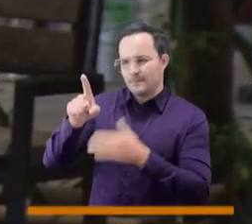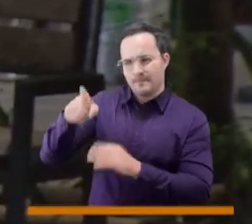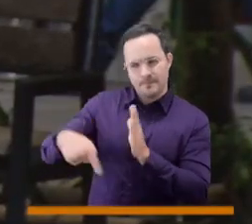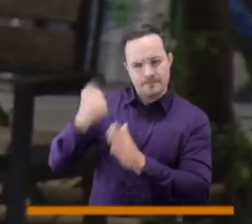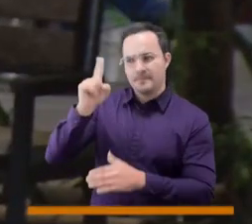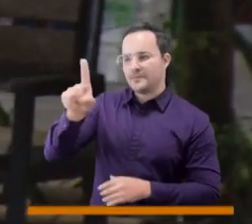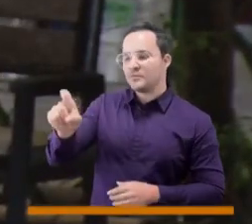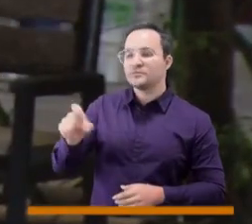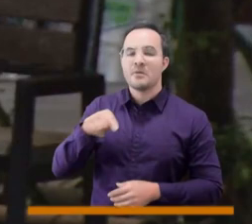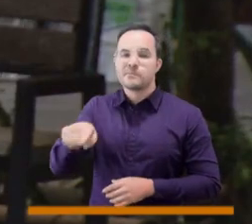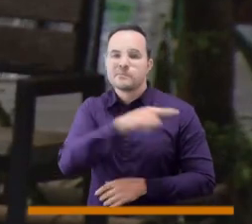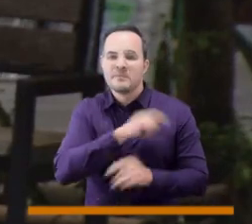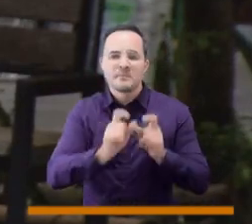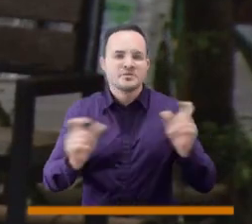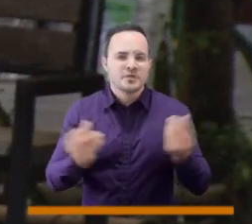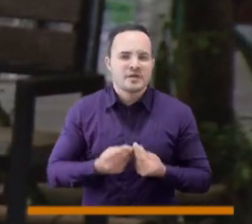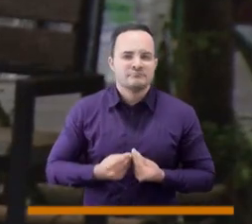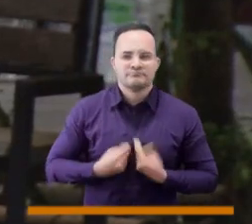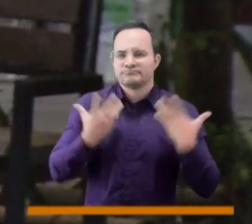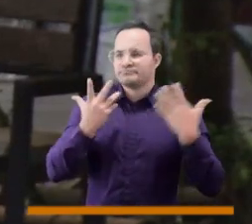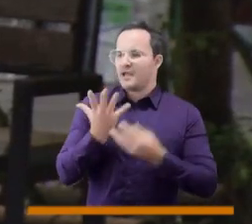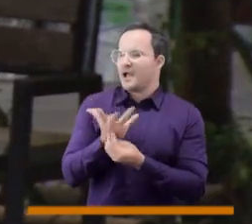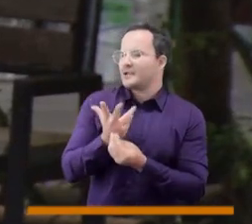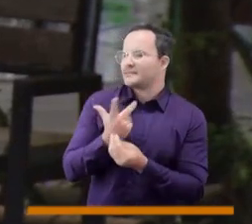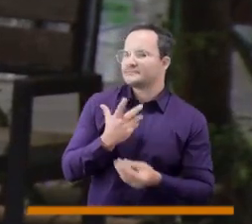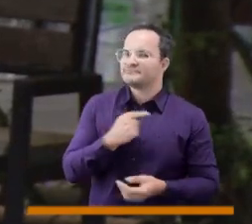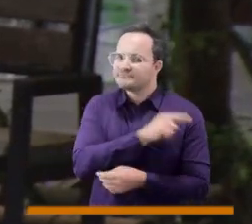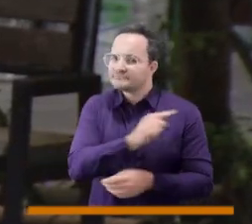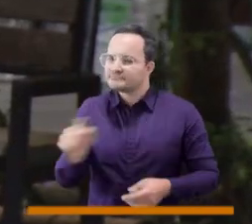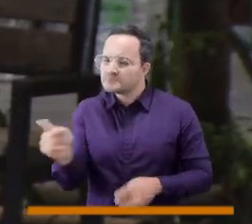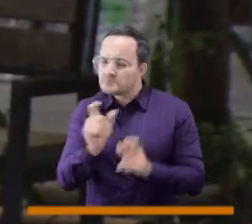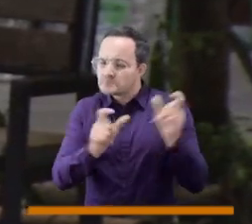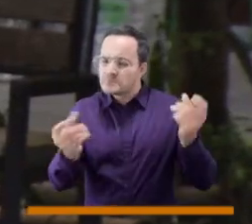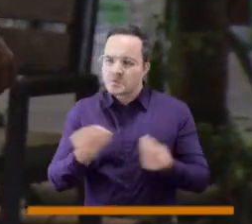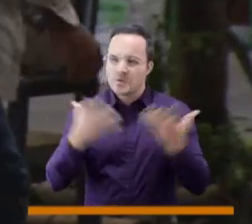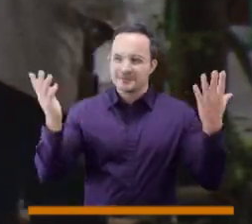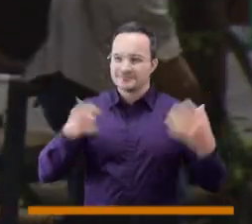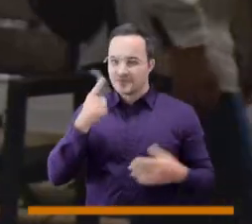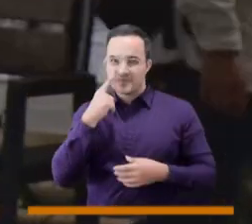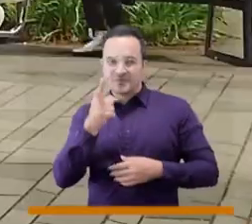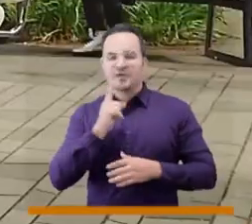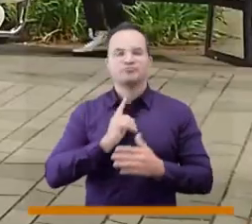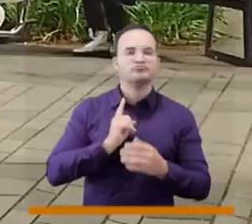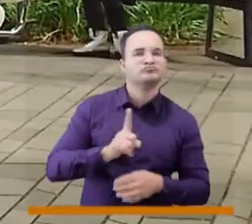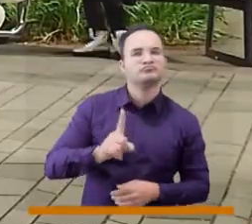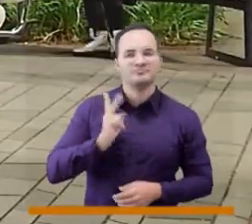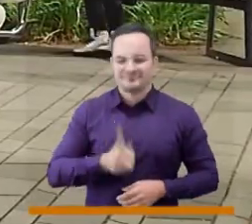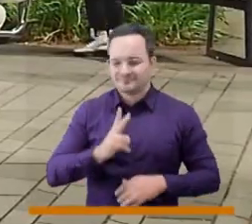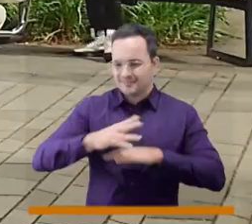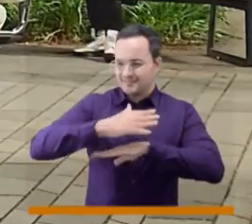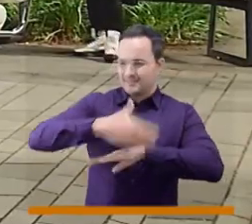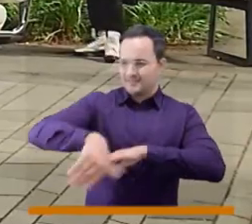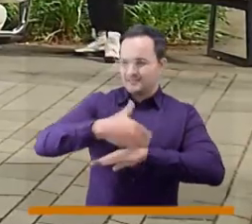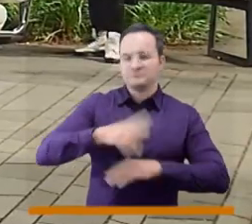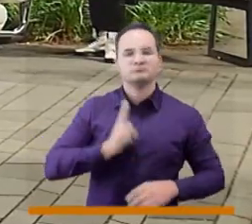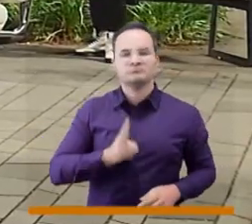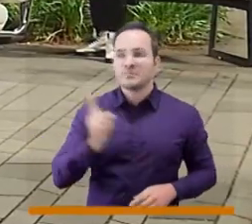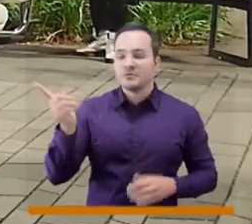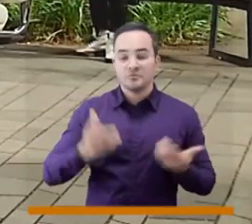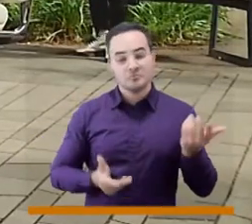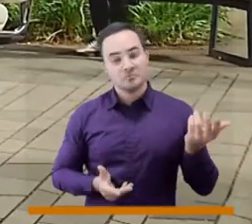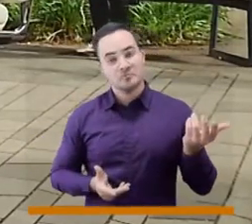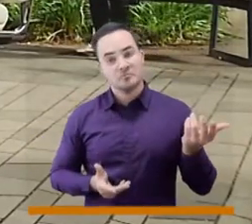¿cuántas personas pueden estar dedicadas a esta forma de expresión artística en la ciudad? Las estatuas humanas y